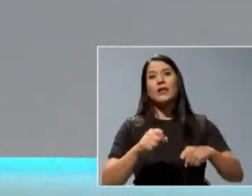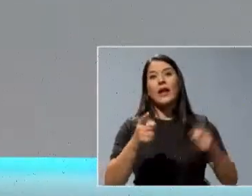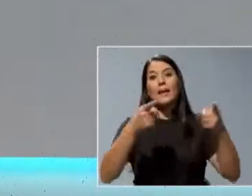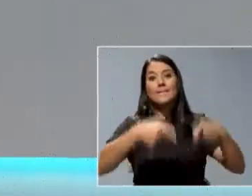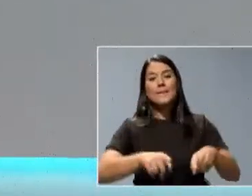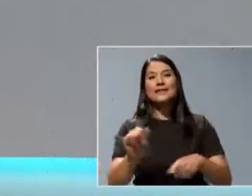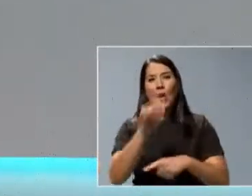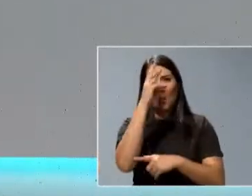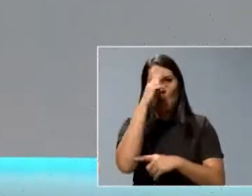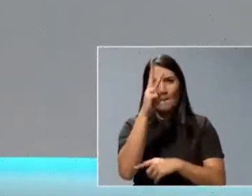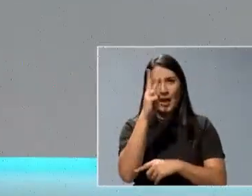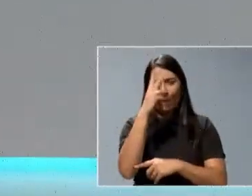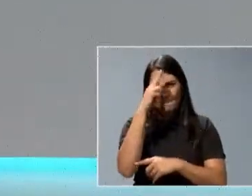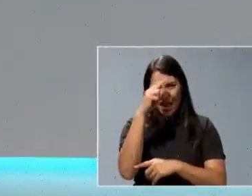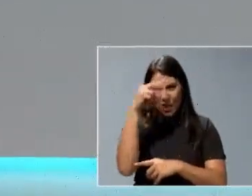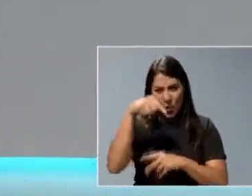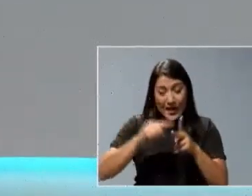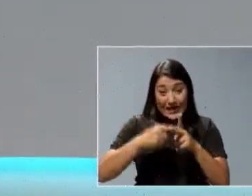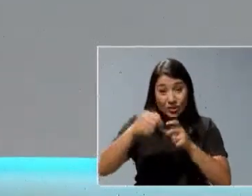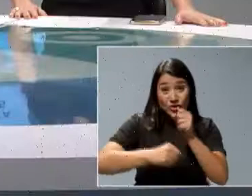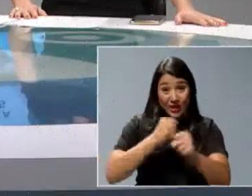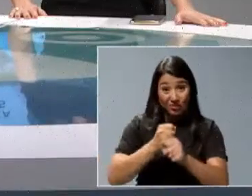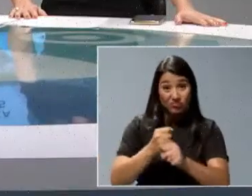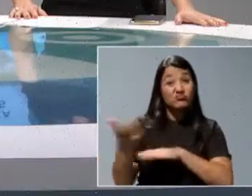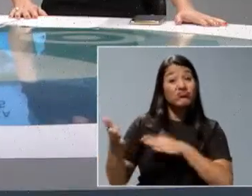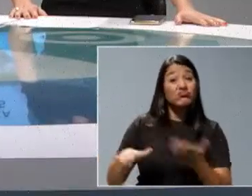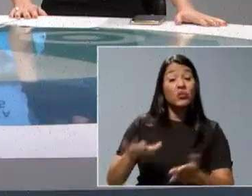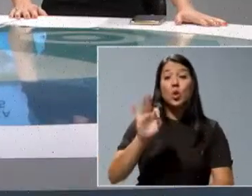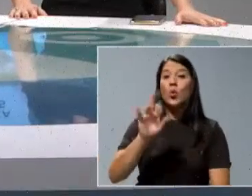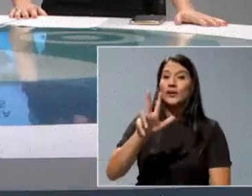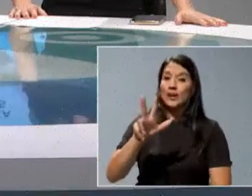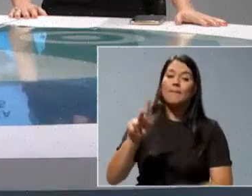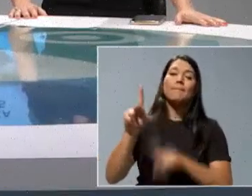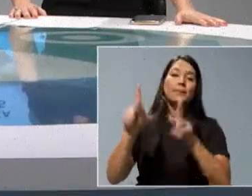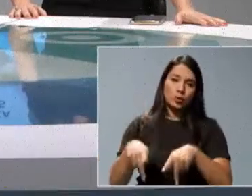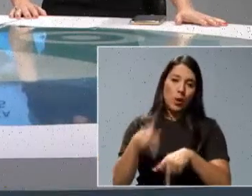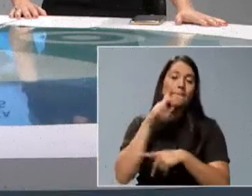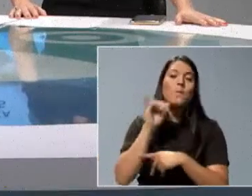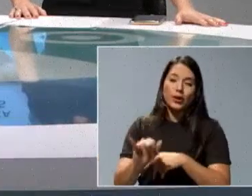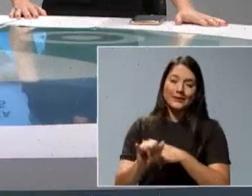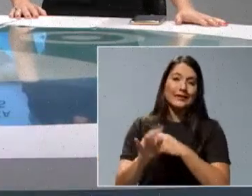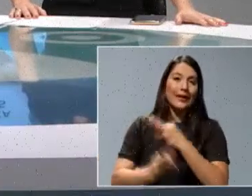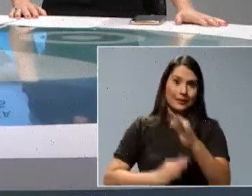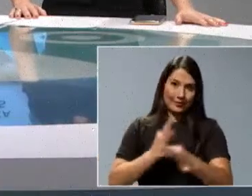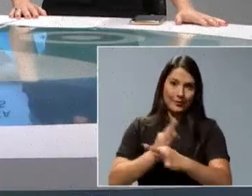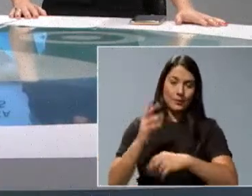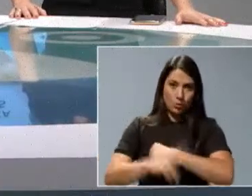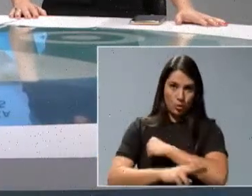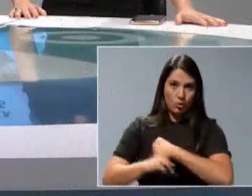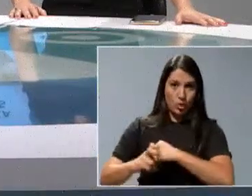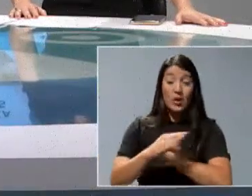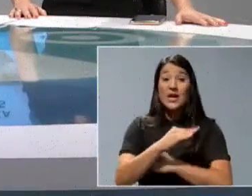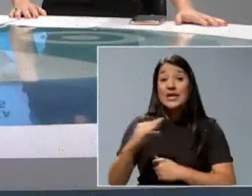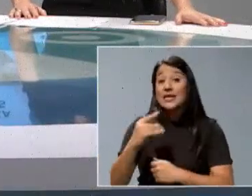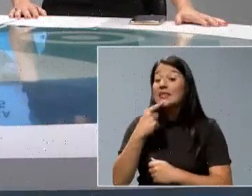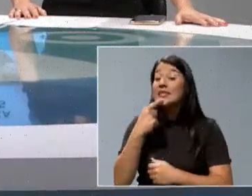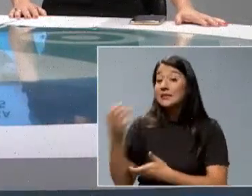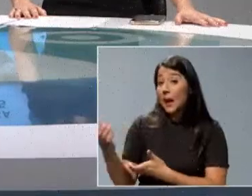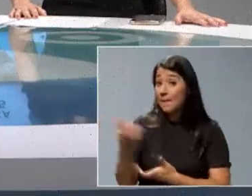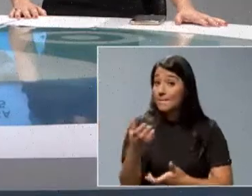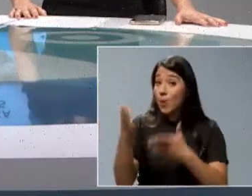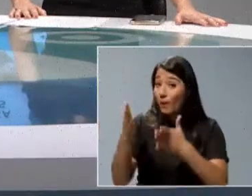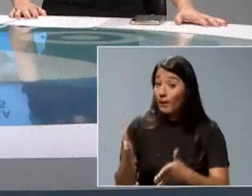ejemplo, a principios de este año, 93 personas fallecieron a raíz de este tipo de delincuencia y eso el Bomberos dice que también es muy